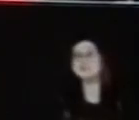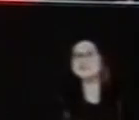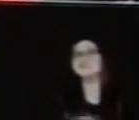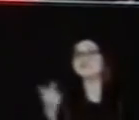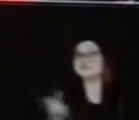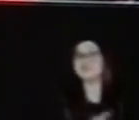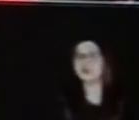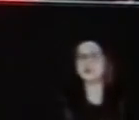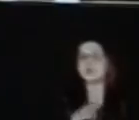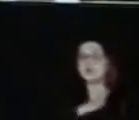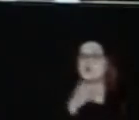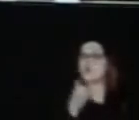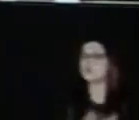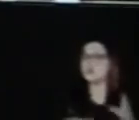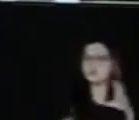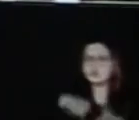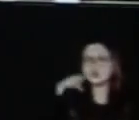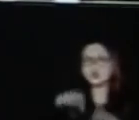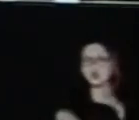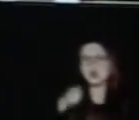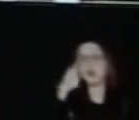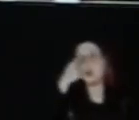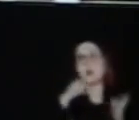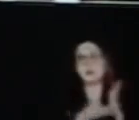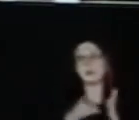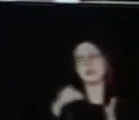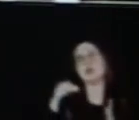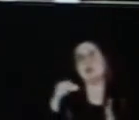estamos extrayendo solo